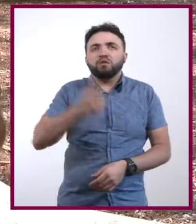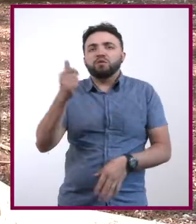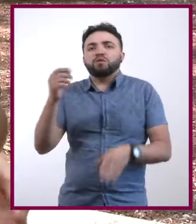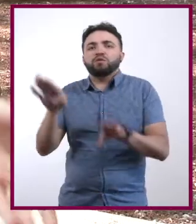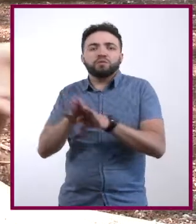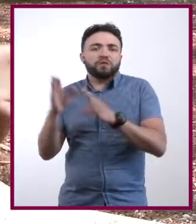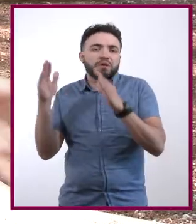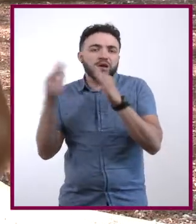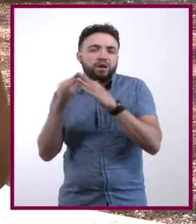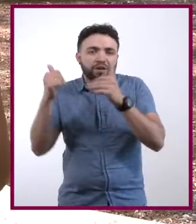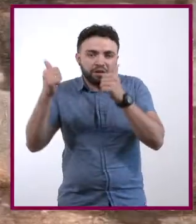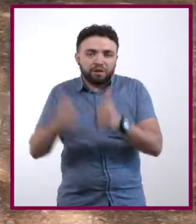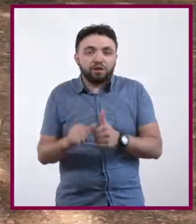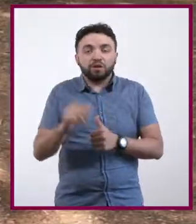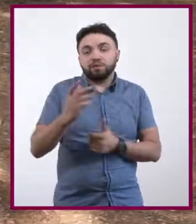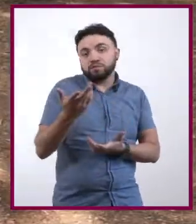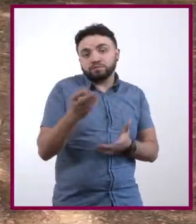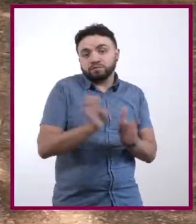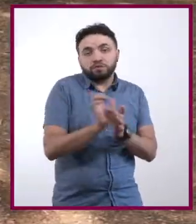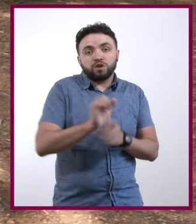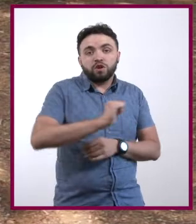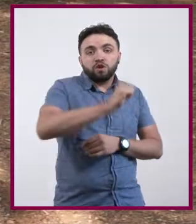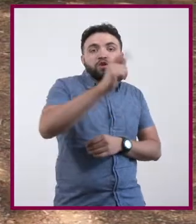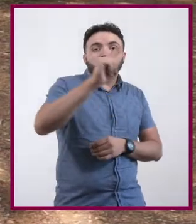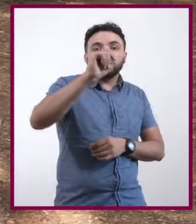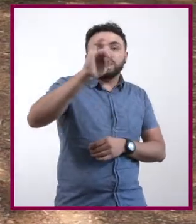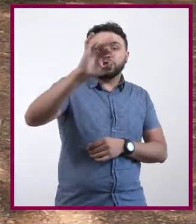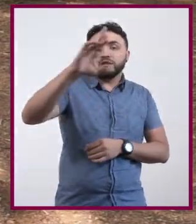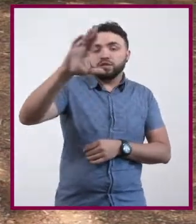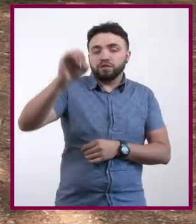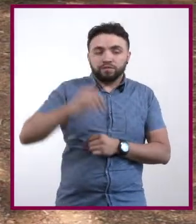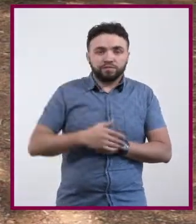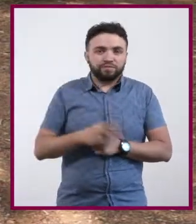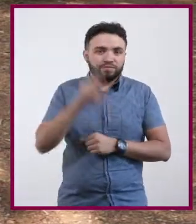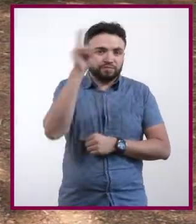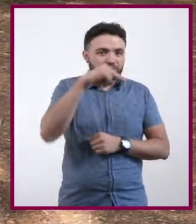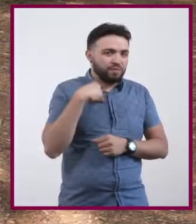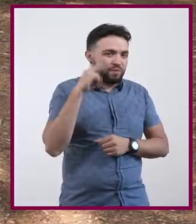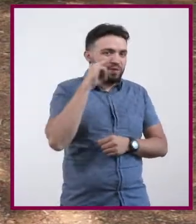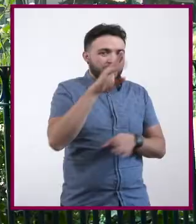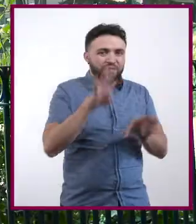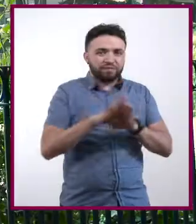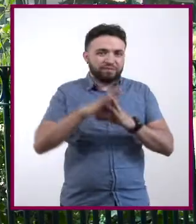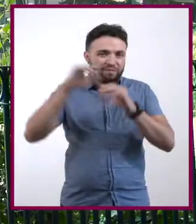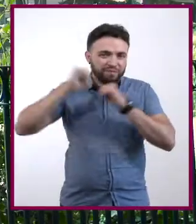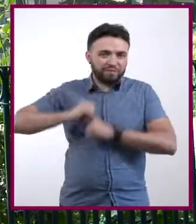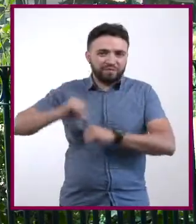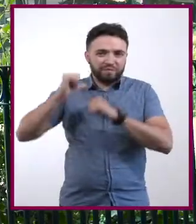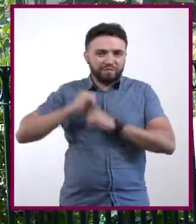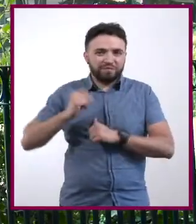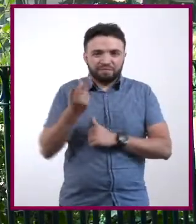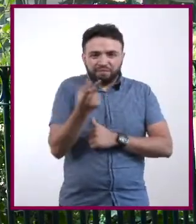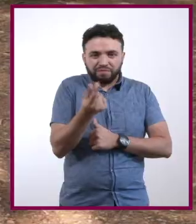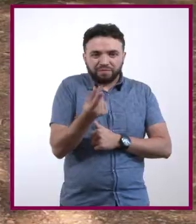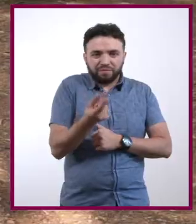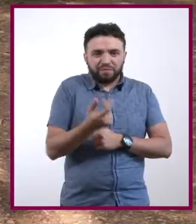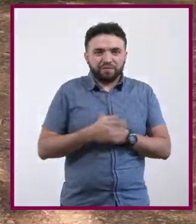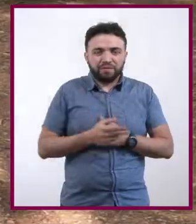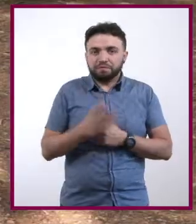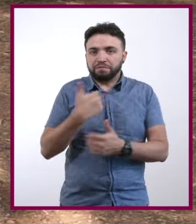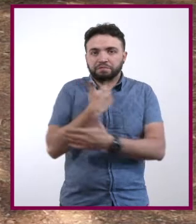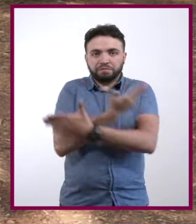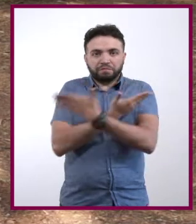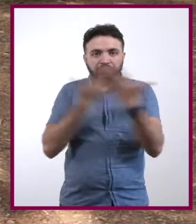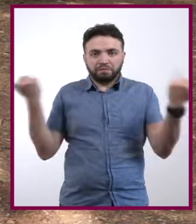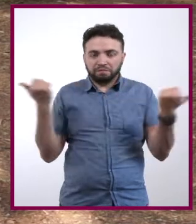por ejemplo, otros de tiro. Se me hizo muy interesante saber de la existencia de la raza prehispánica de los perros tlachichis de patas cortas. Y